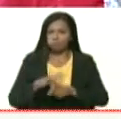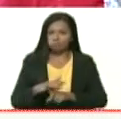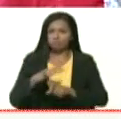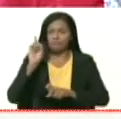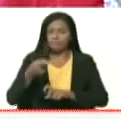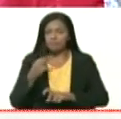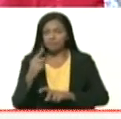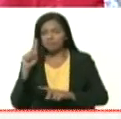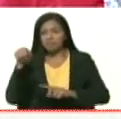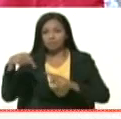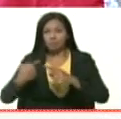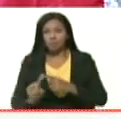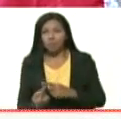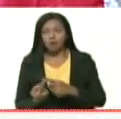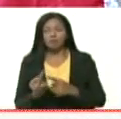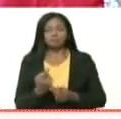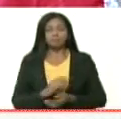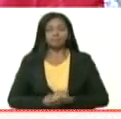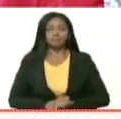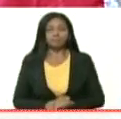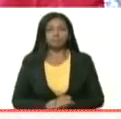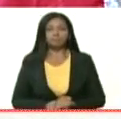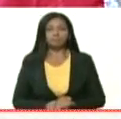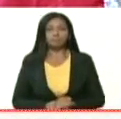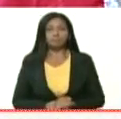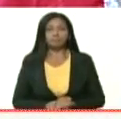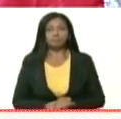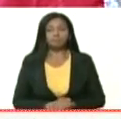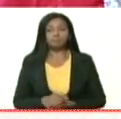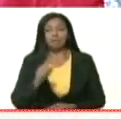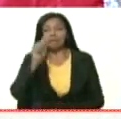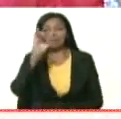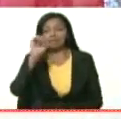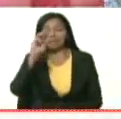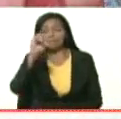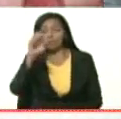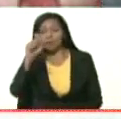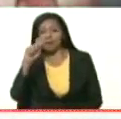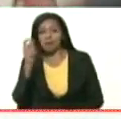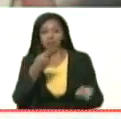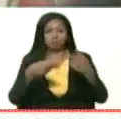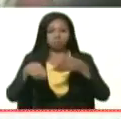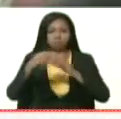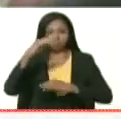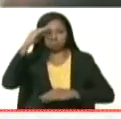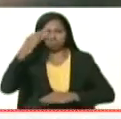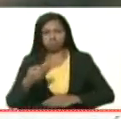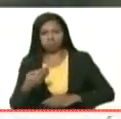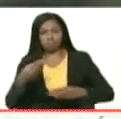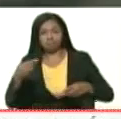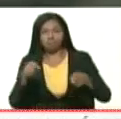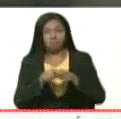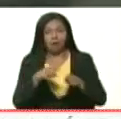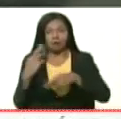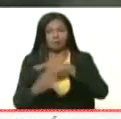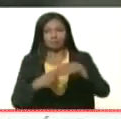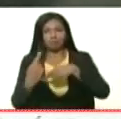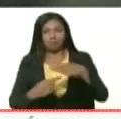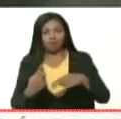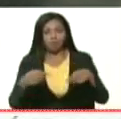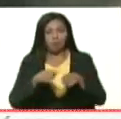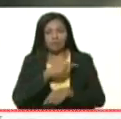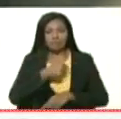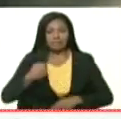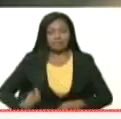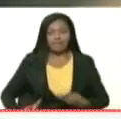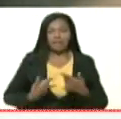y luego llevó al gran timonel Mao Zedong a la construcción del ejército revolucionario, el Ejército